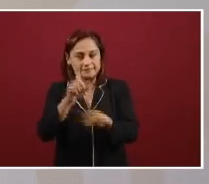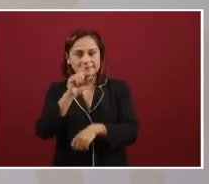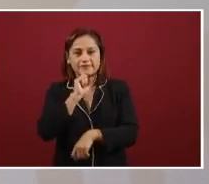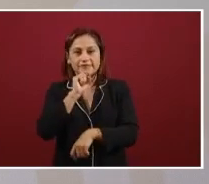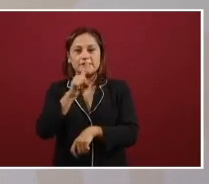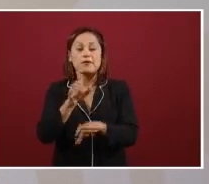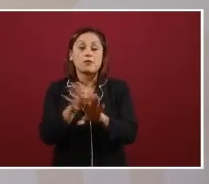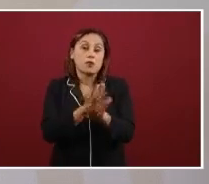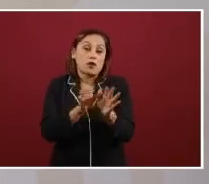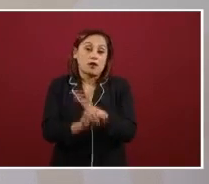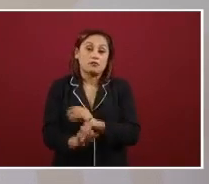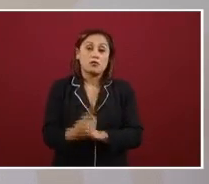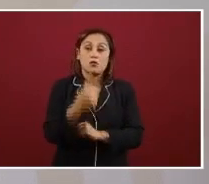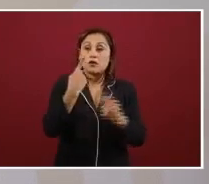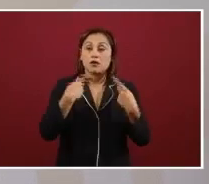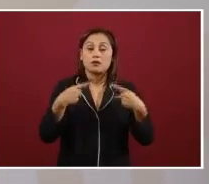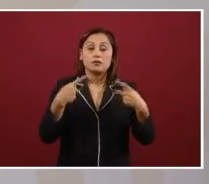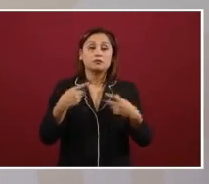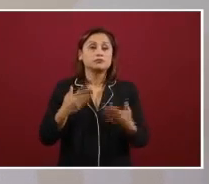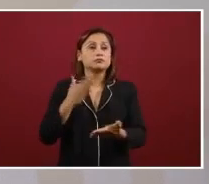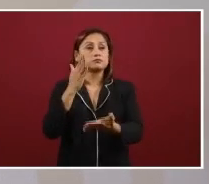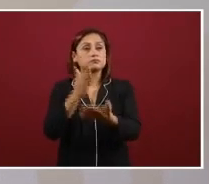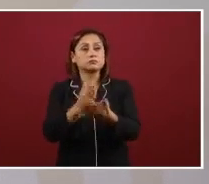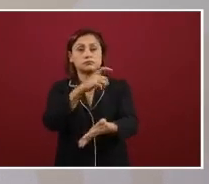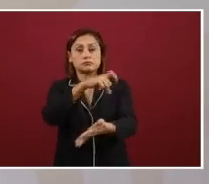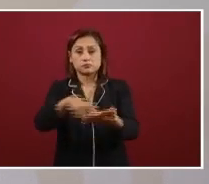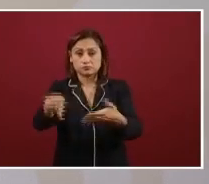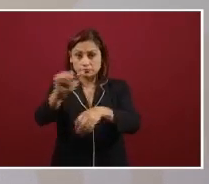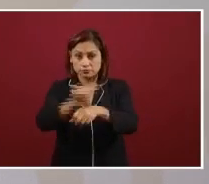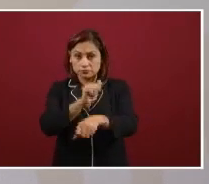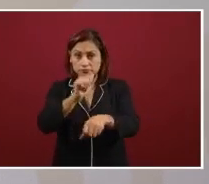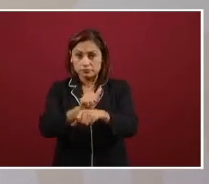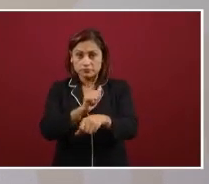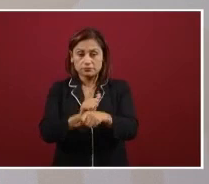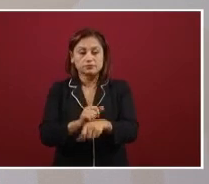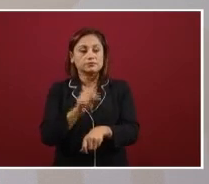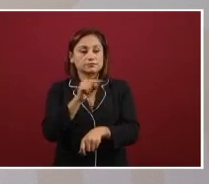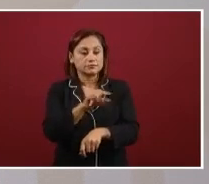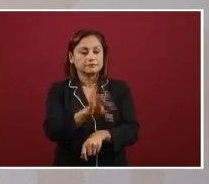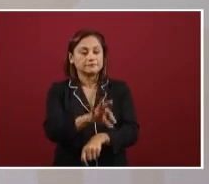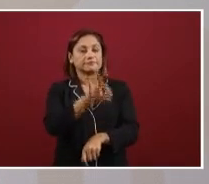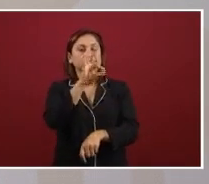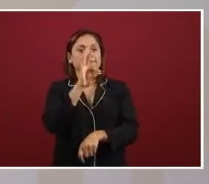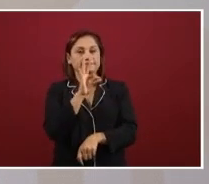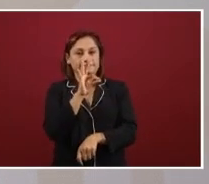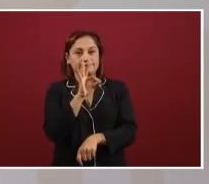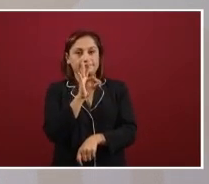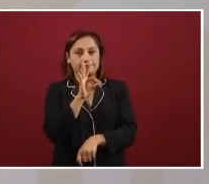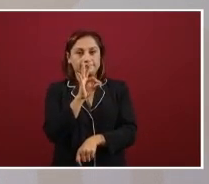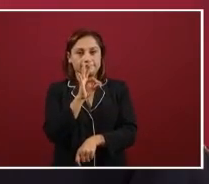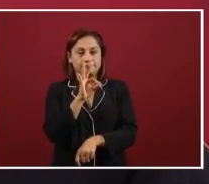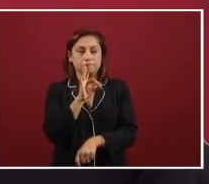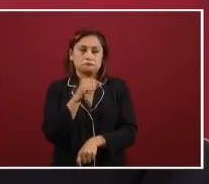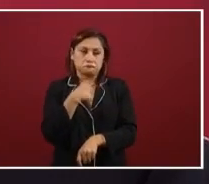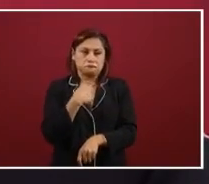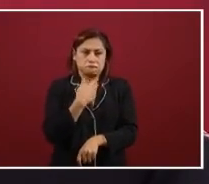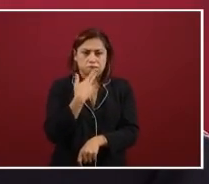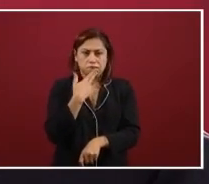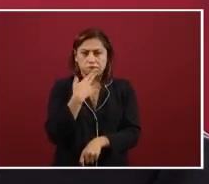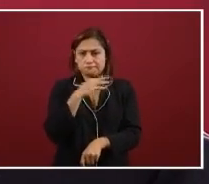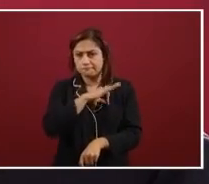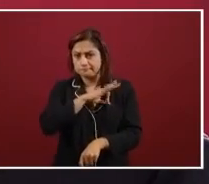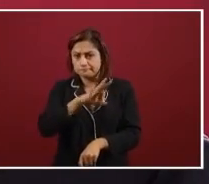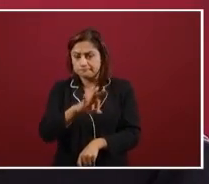vehículo con esas características para su uso,